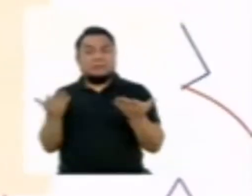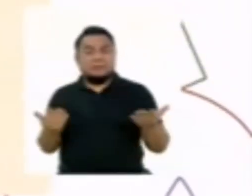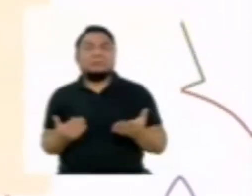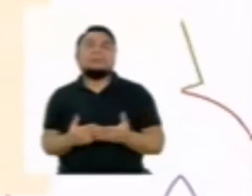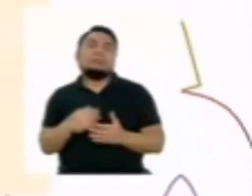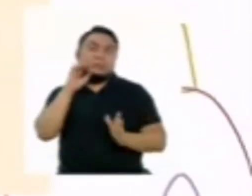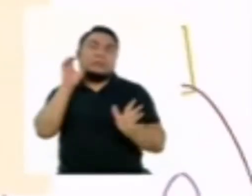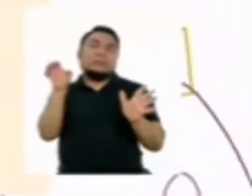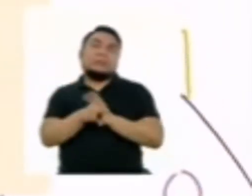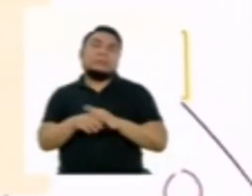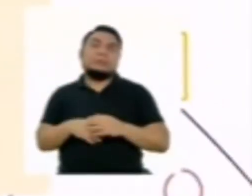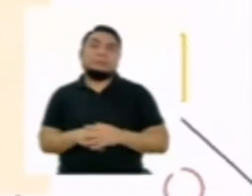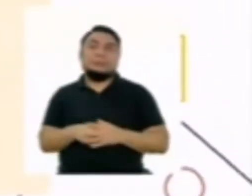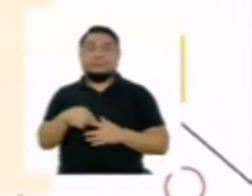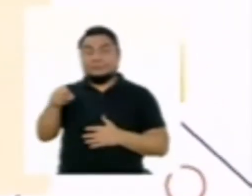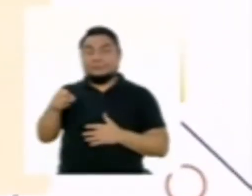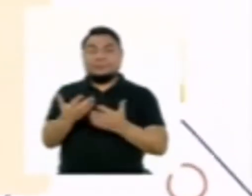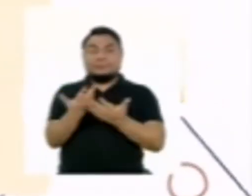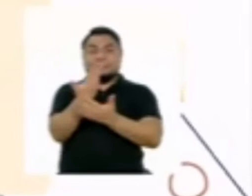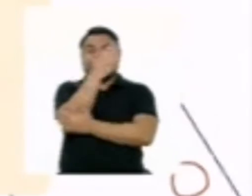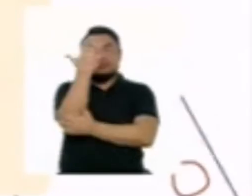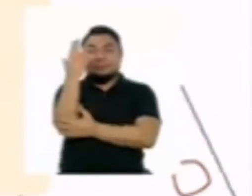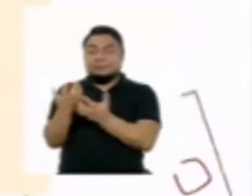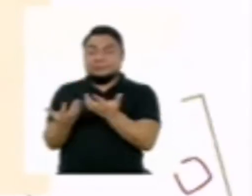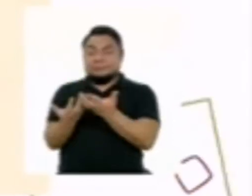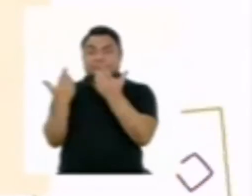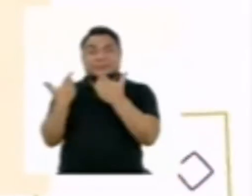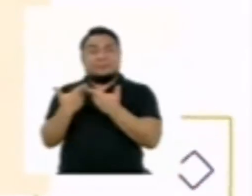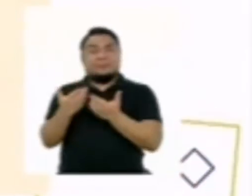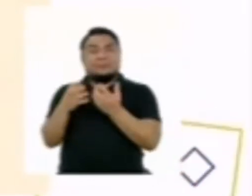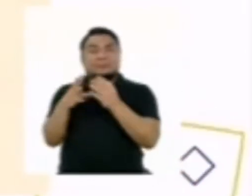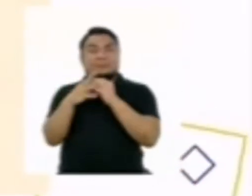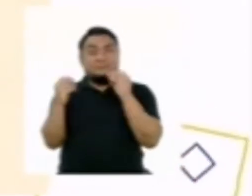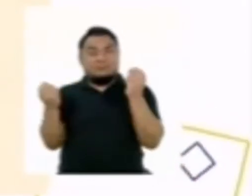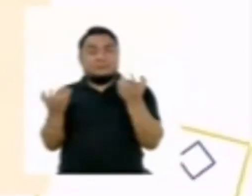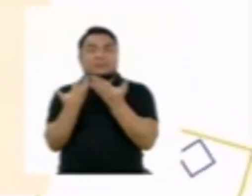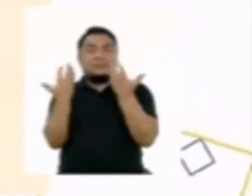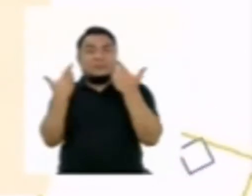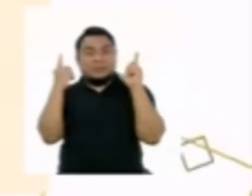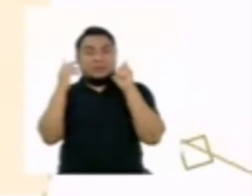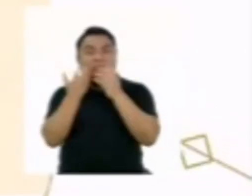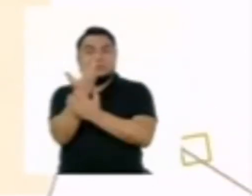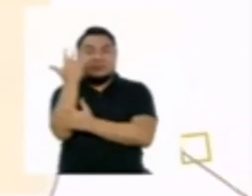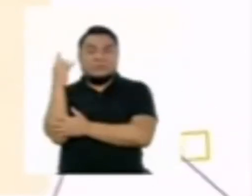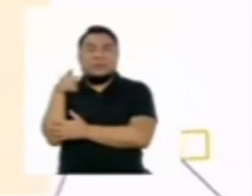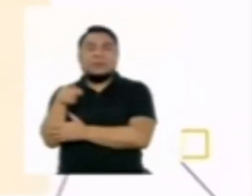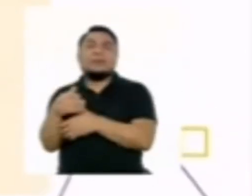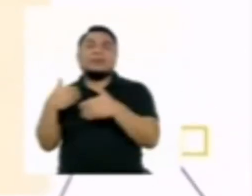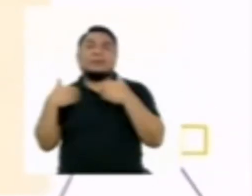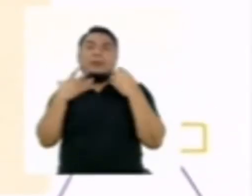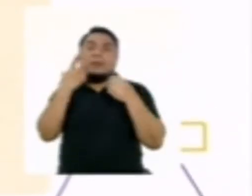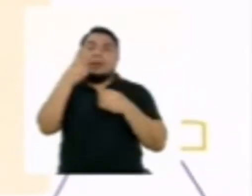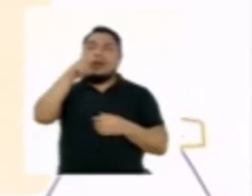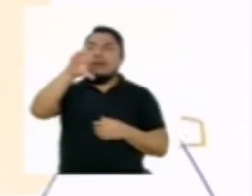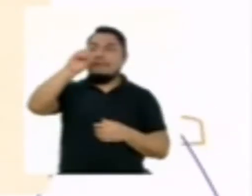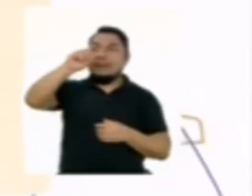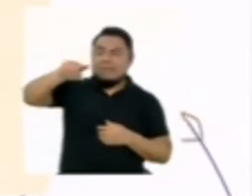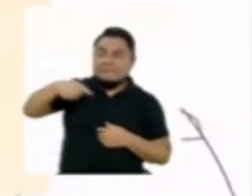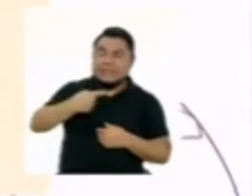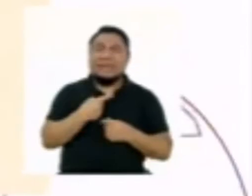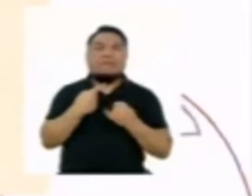Por ejemplo, para el caso de la vegetación, vemos que, según este gráfico, tenemos más de 20.000 especies de